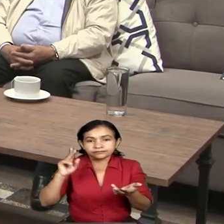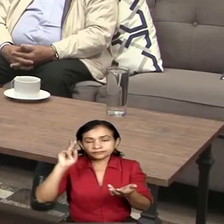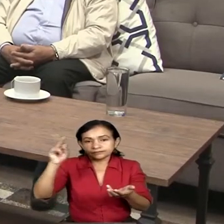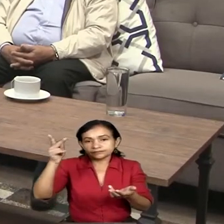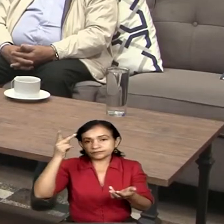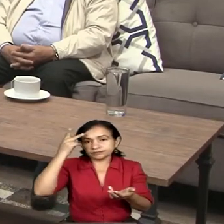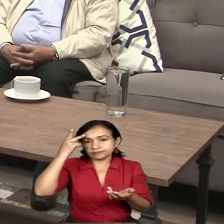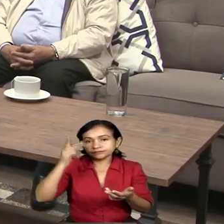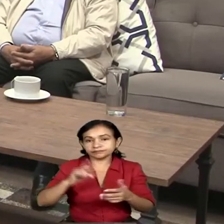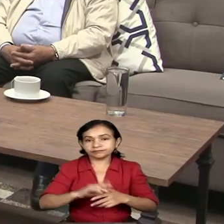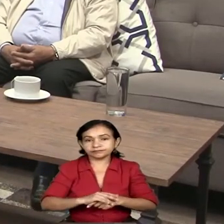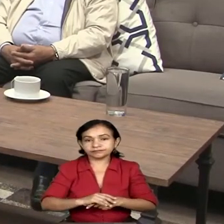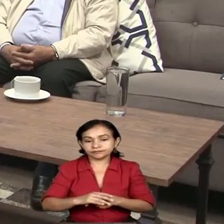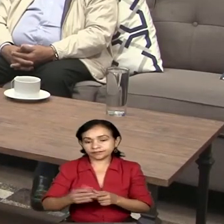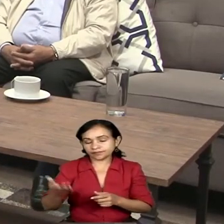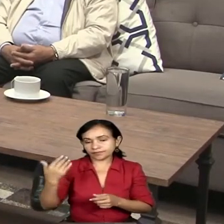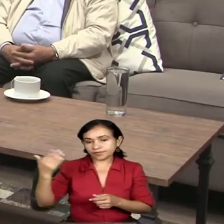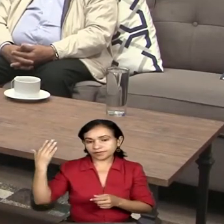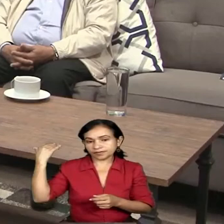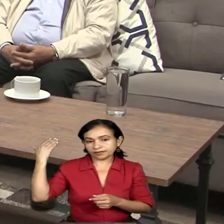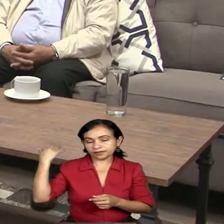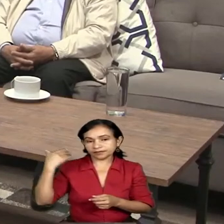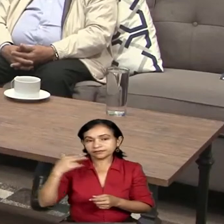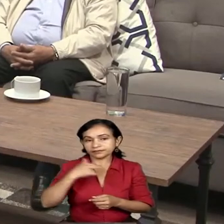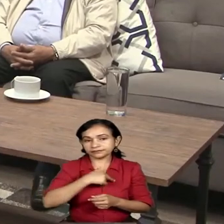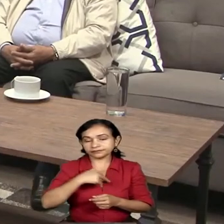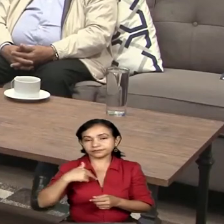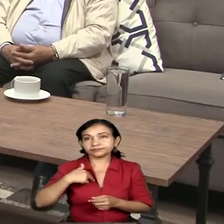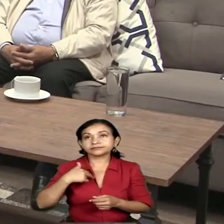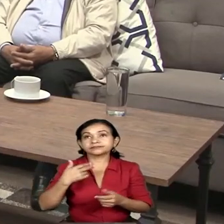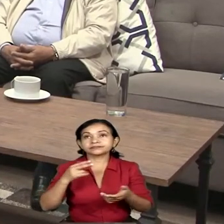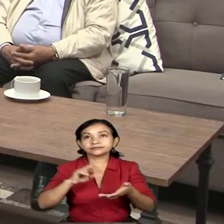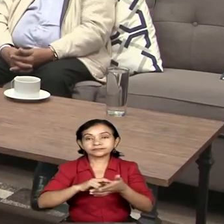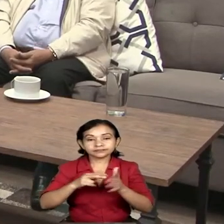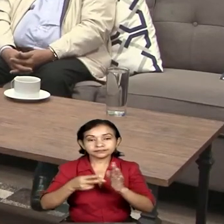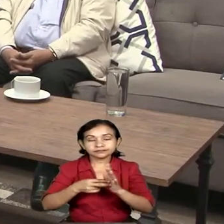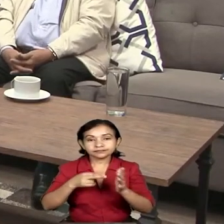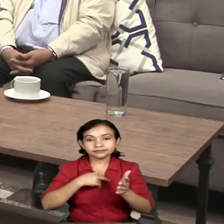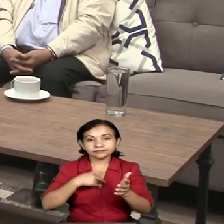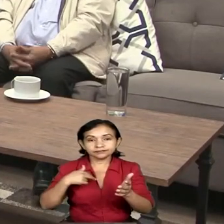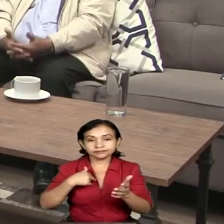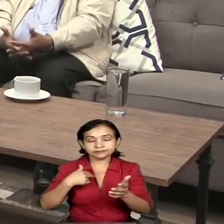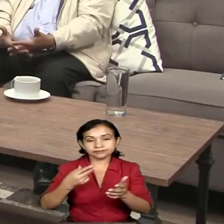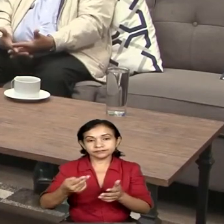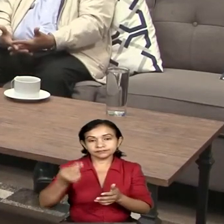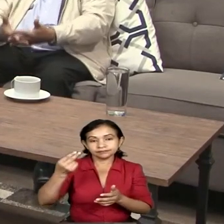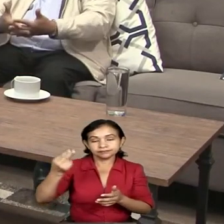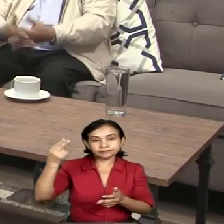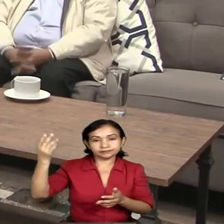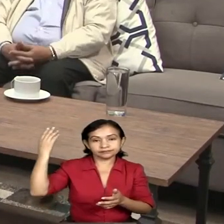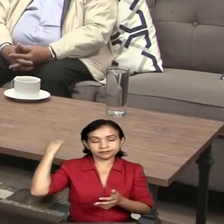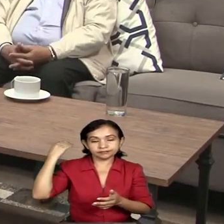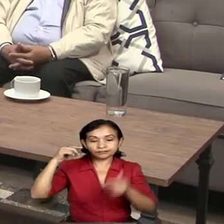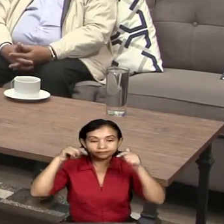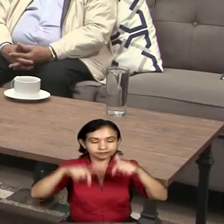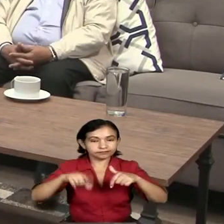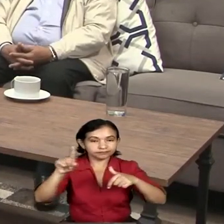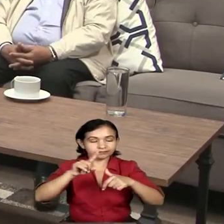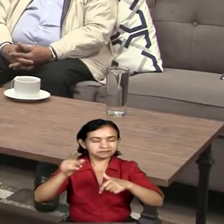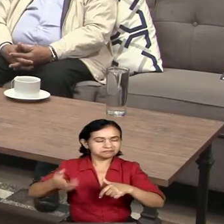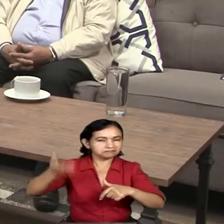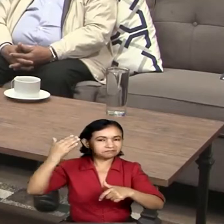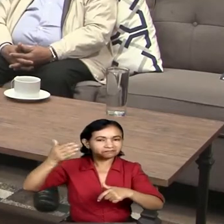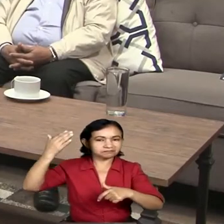conectados plenamente con sus intereses personales. Y eso los ha llevado a través de la historia, no solo ahorita, a través